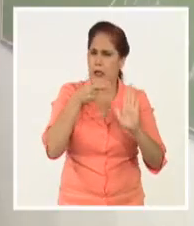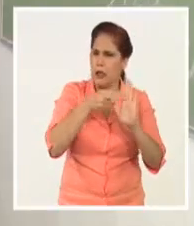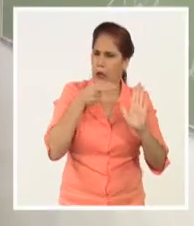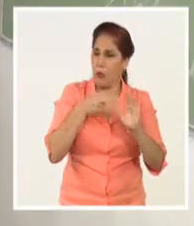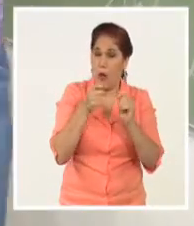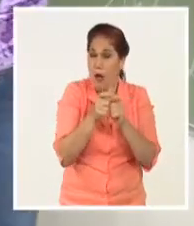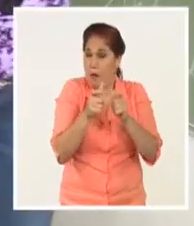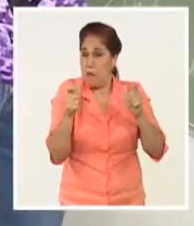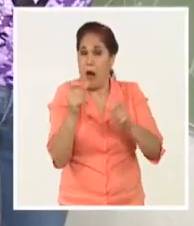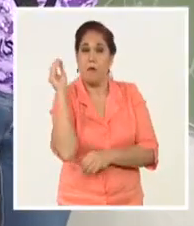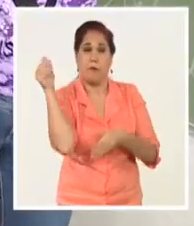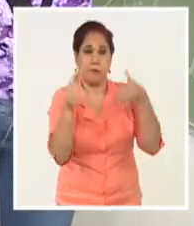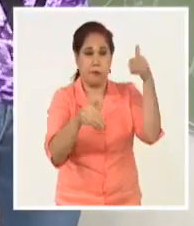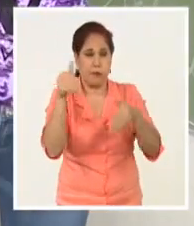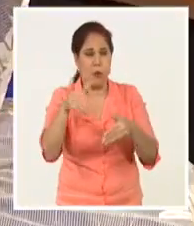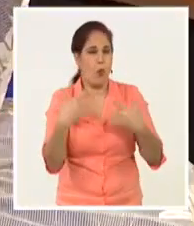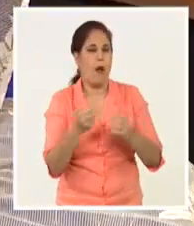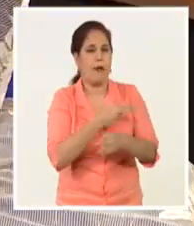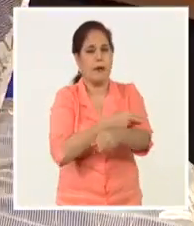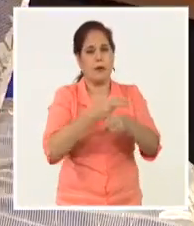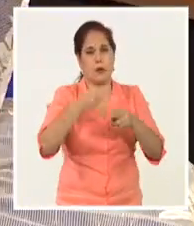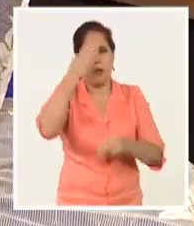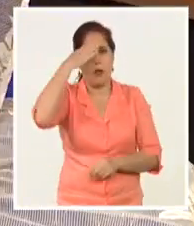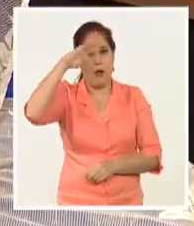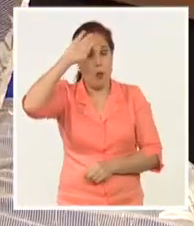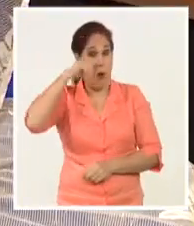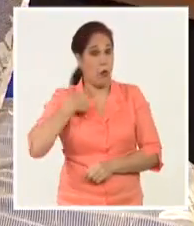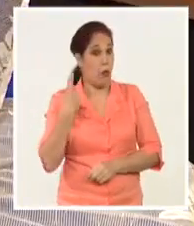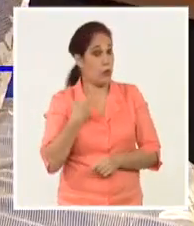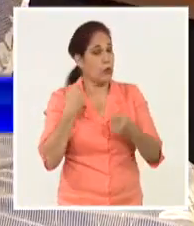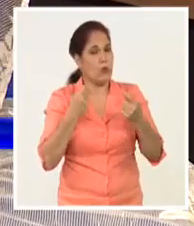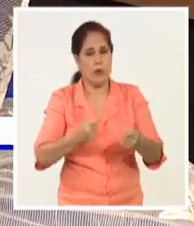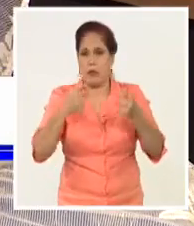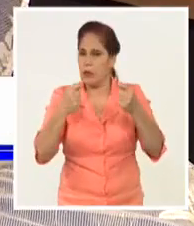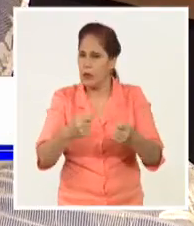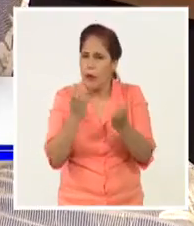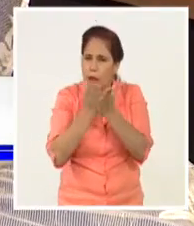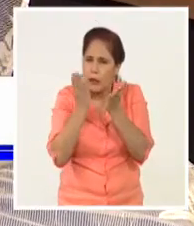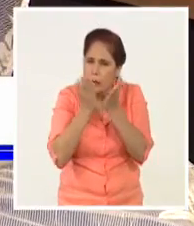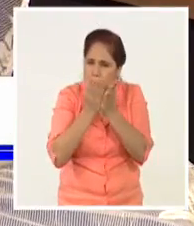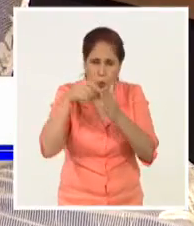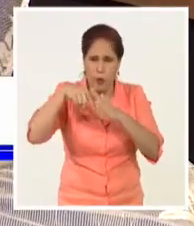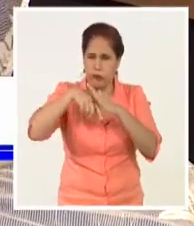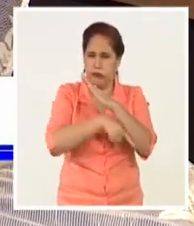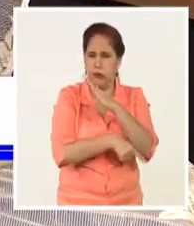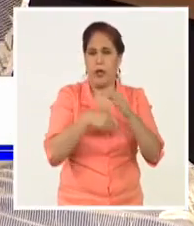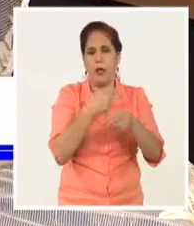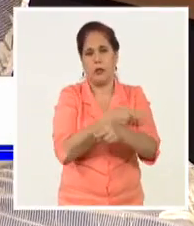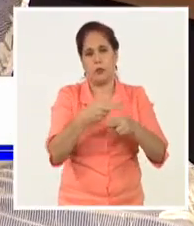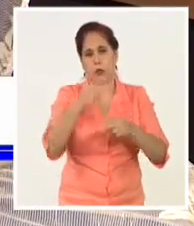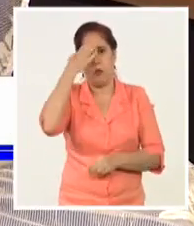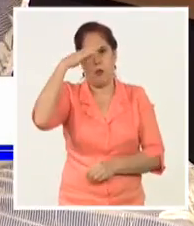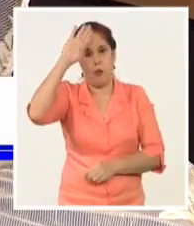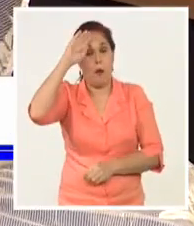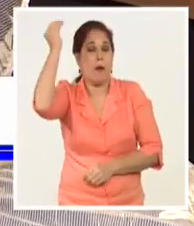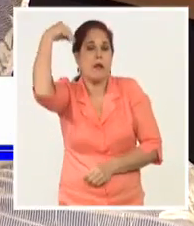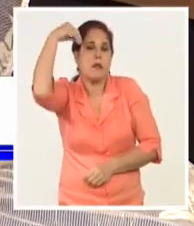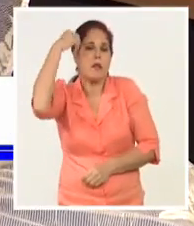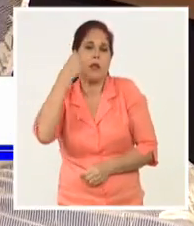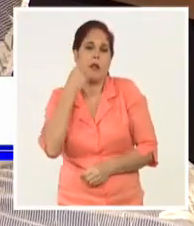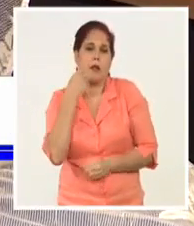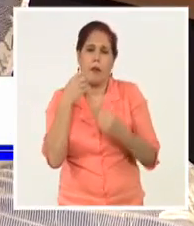amplía su presencia es la historia. Estamos insistiendo en el estudio profundo de nuestras figuras